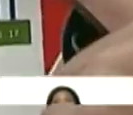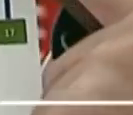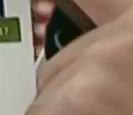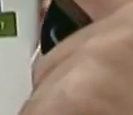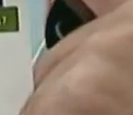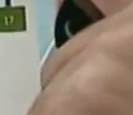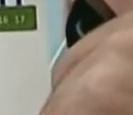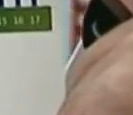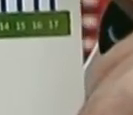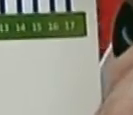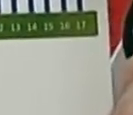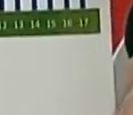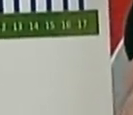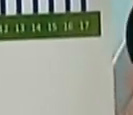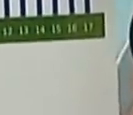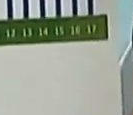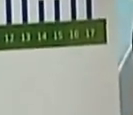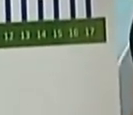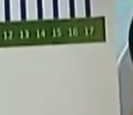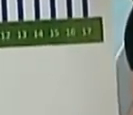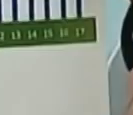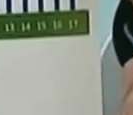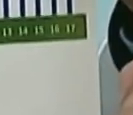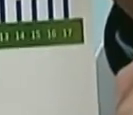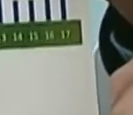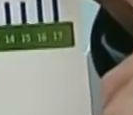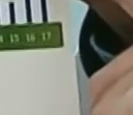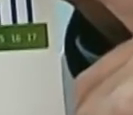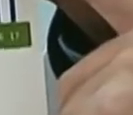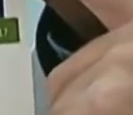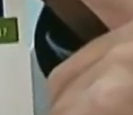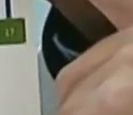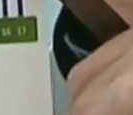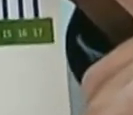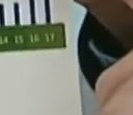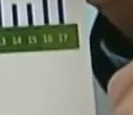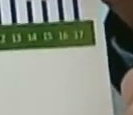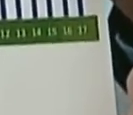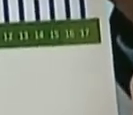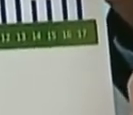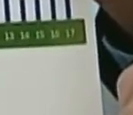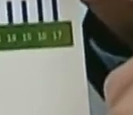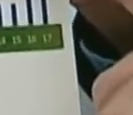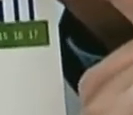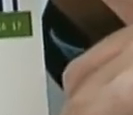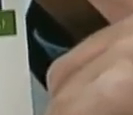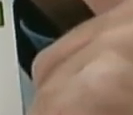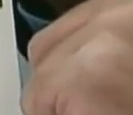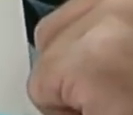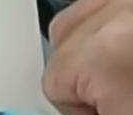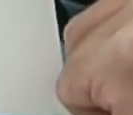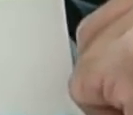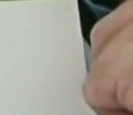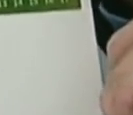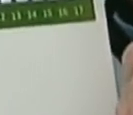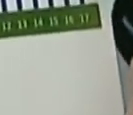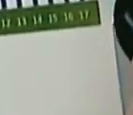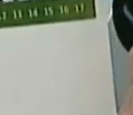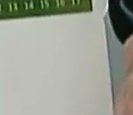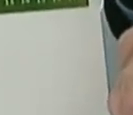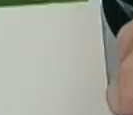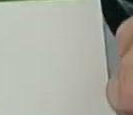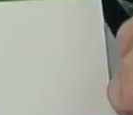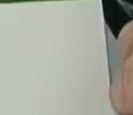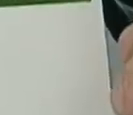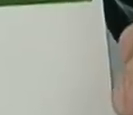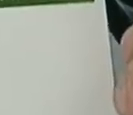debe única y exclusivamente a la irresponsabilidad de quienes no respetaron la debida cuarentena, mantuvieron